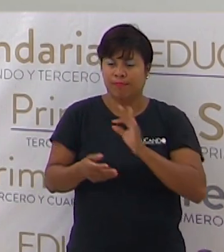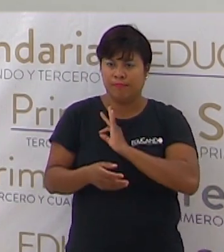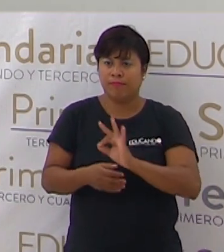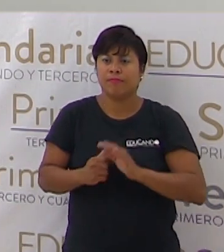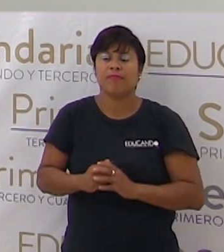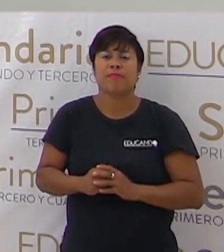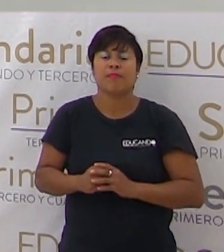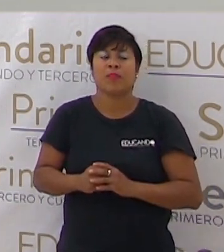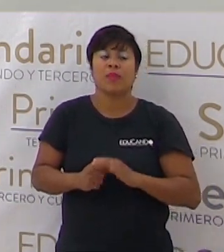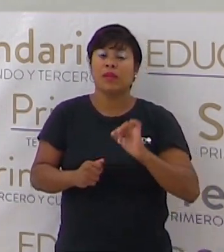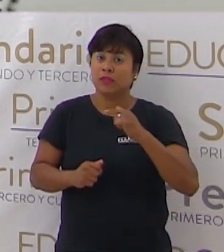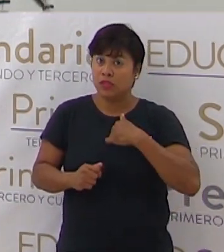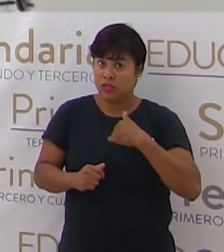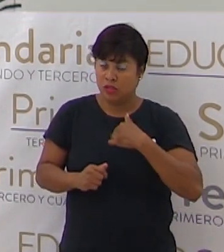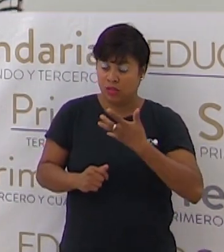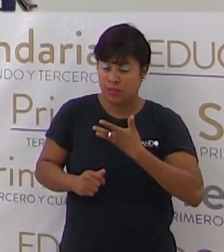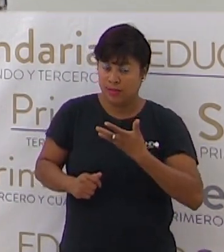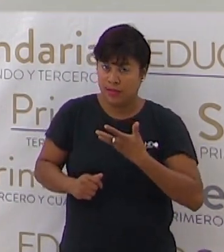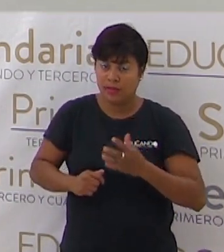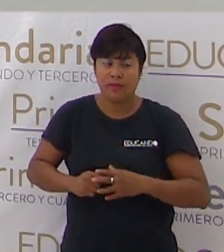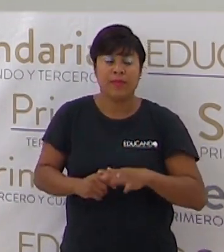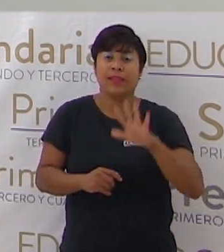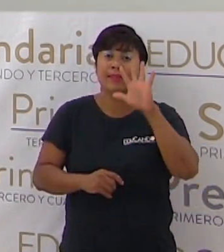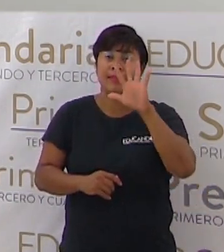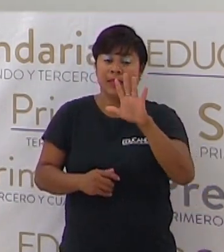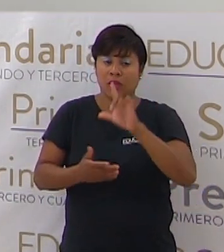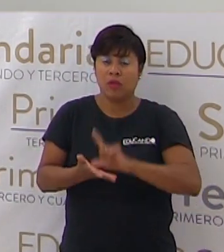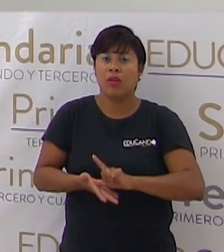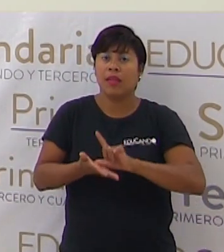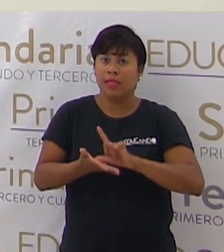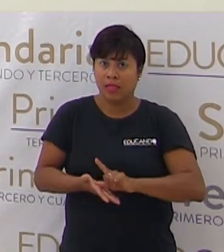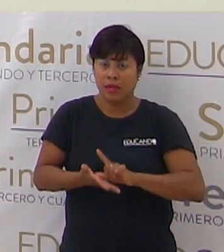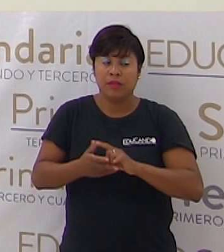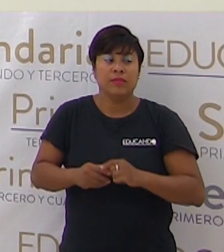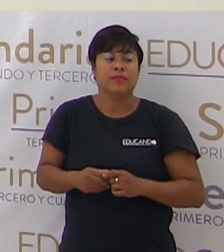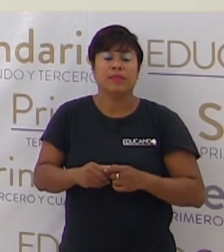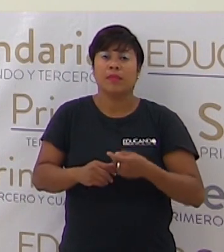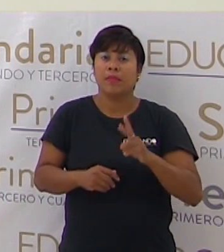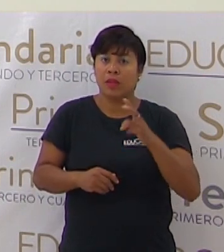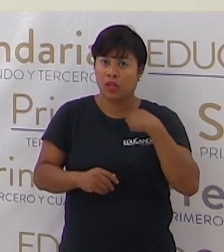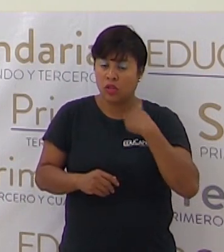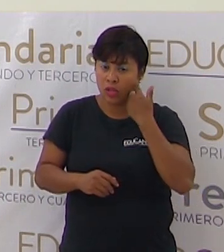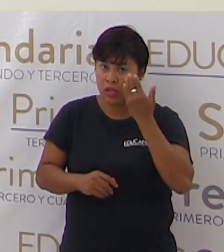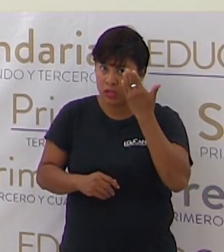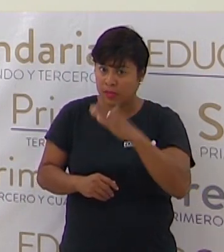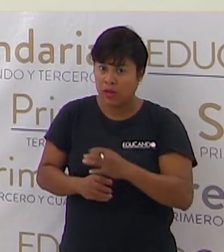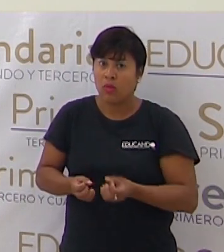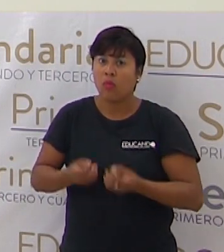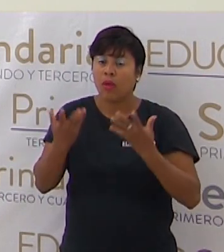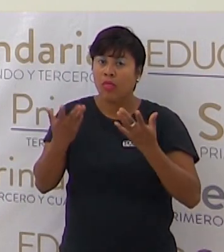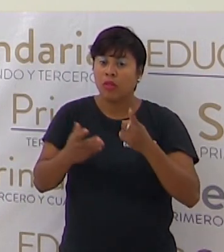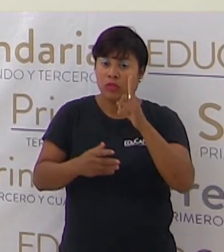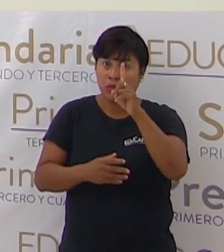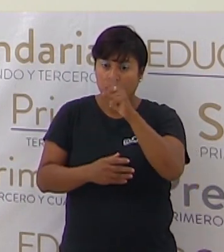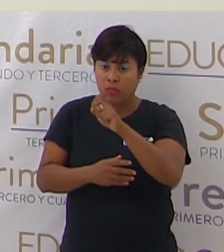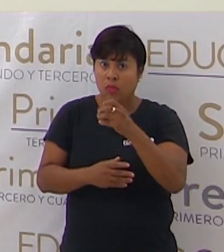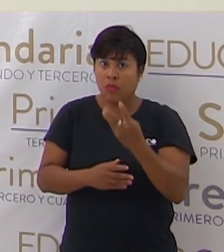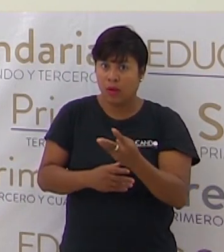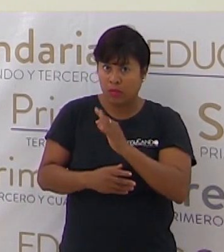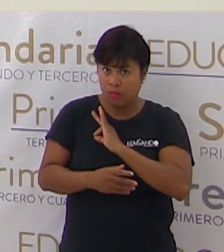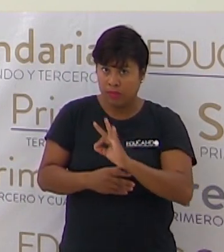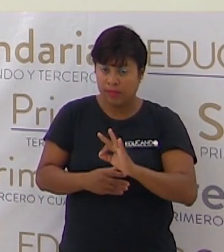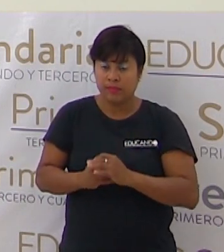¿sí? Si yo tengo 5 litros, pero quiero saber cuántos de un cuarto le